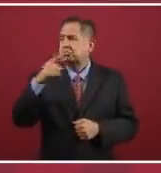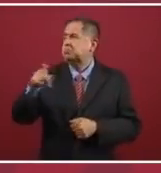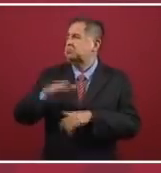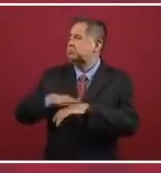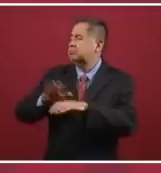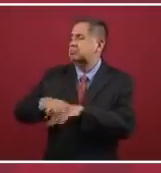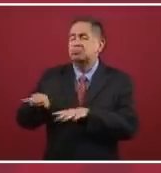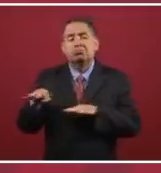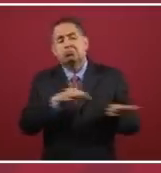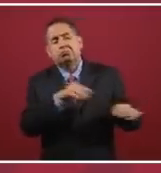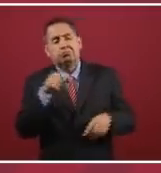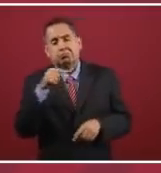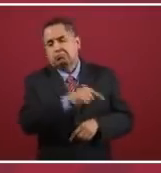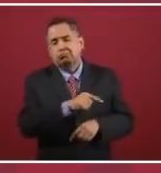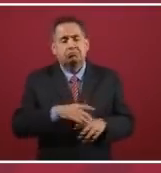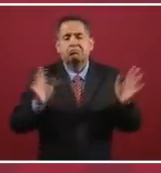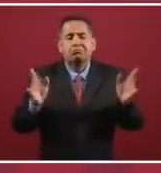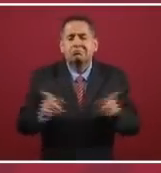aquí